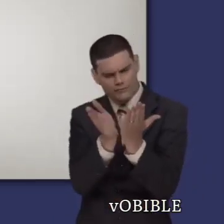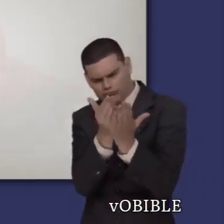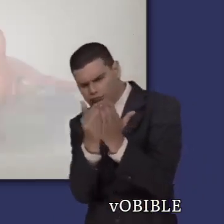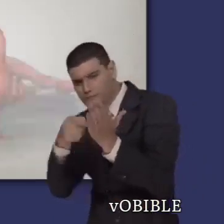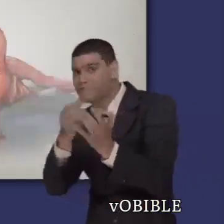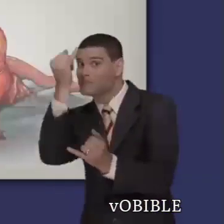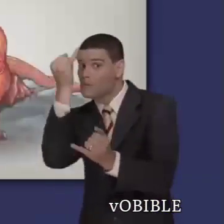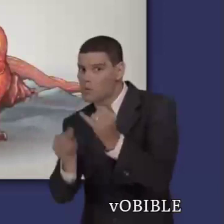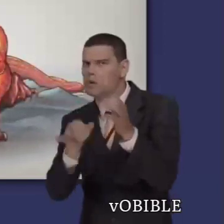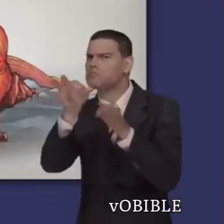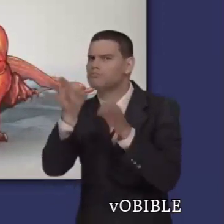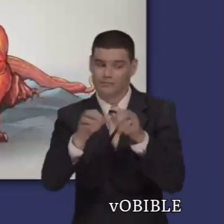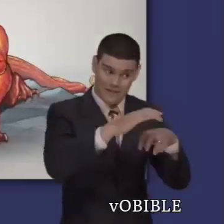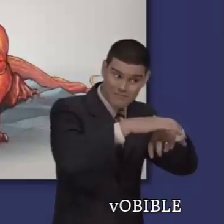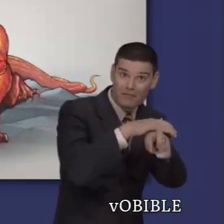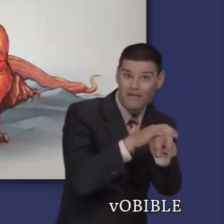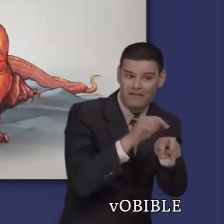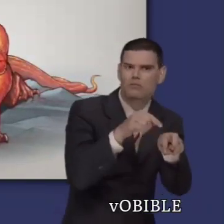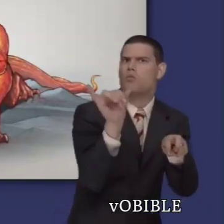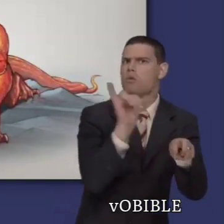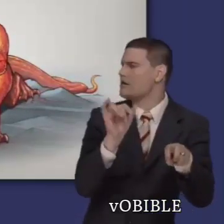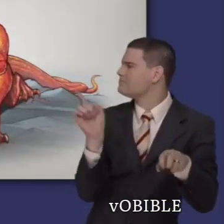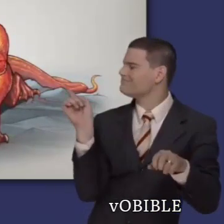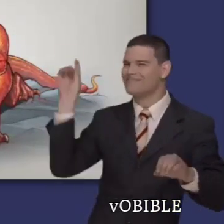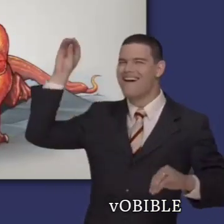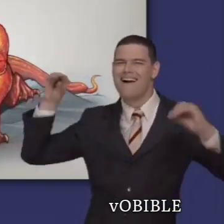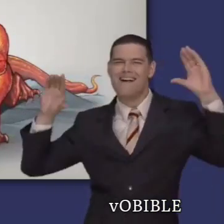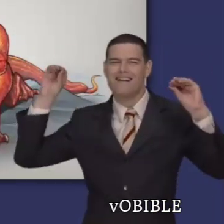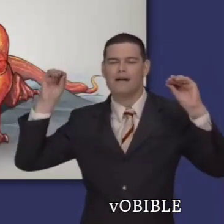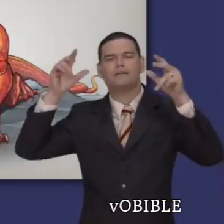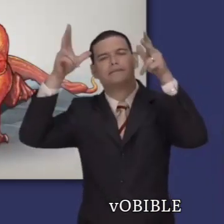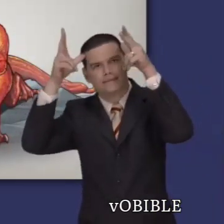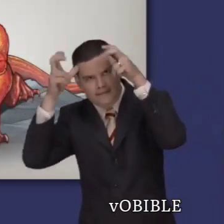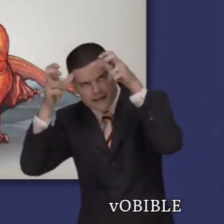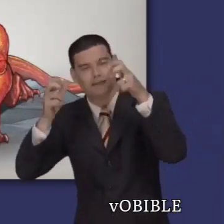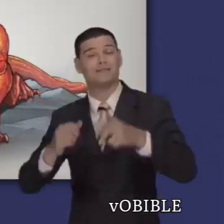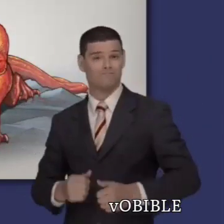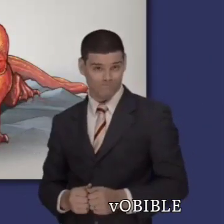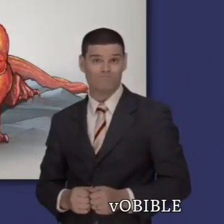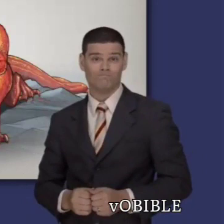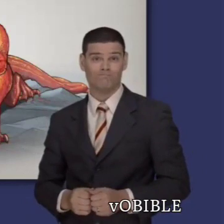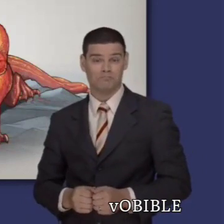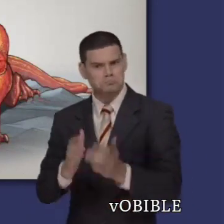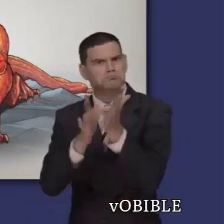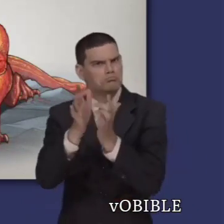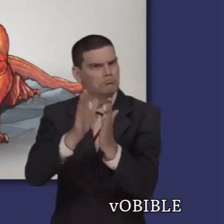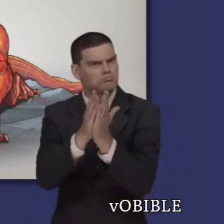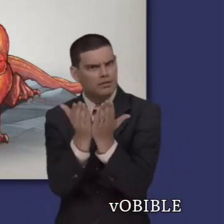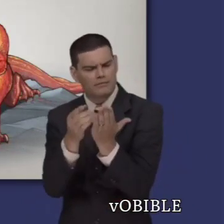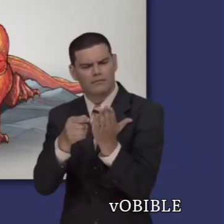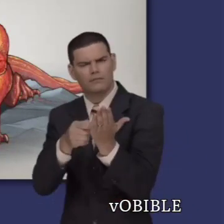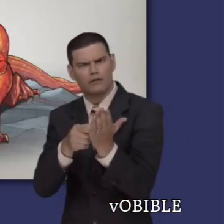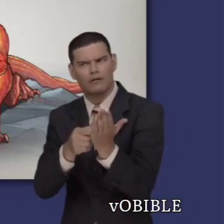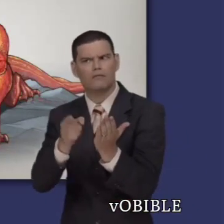Apocalipsis aclara que la serpiente original es Satanás el diablo. Él usó una serpiente para provocar la rebelión en